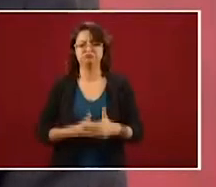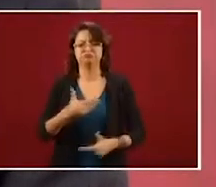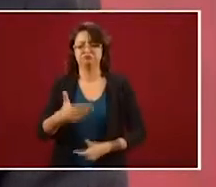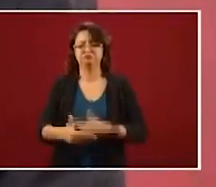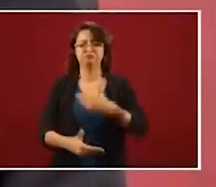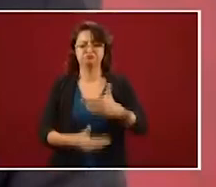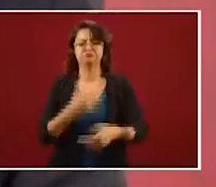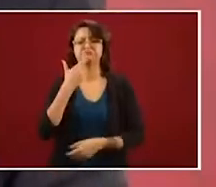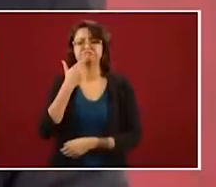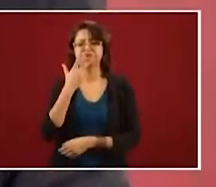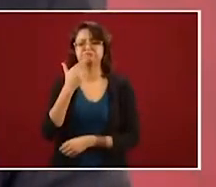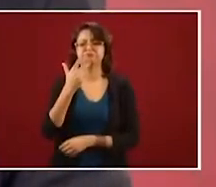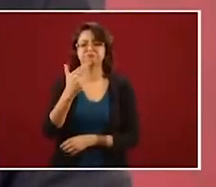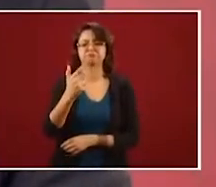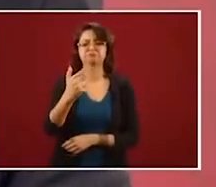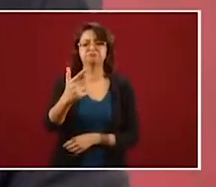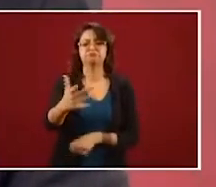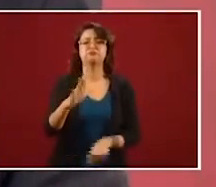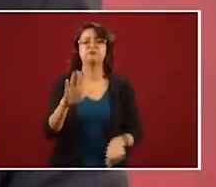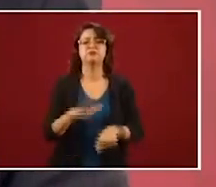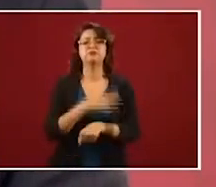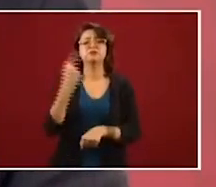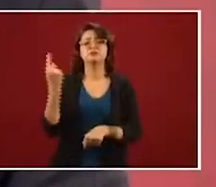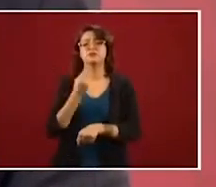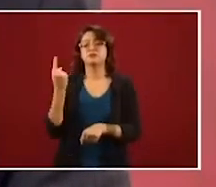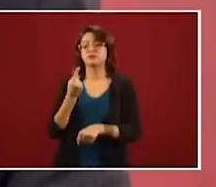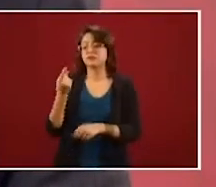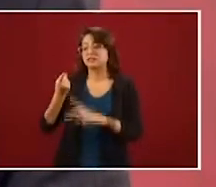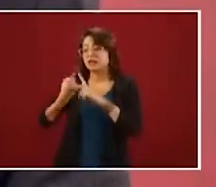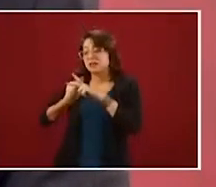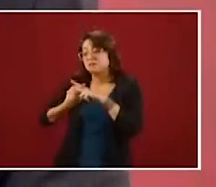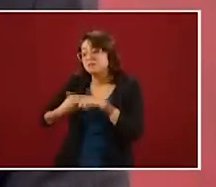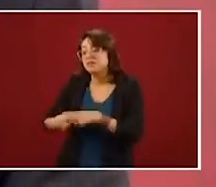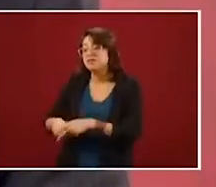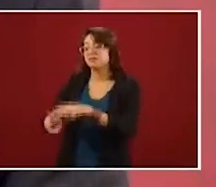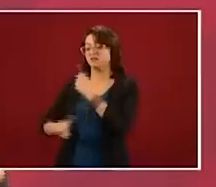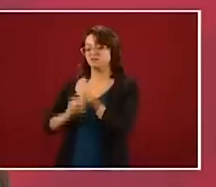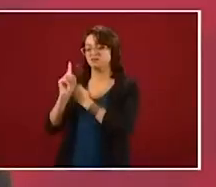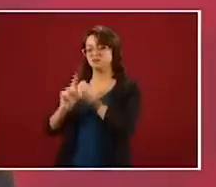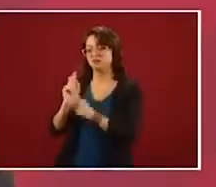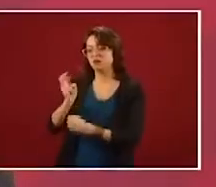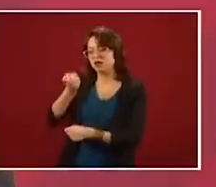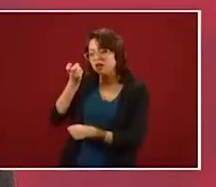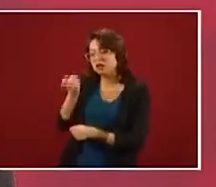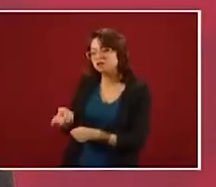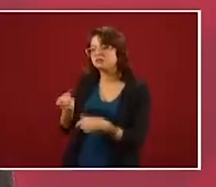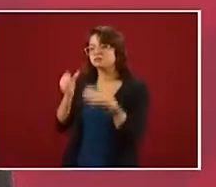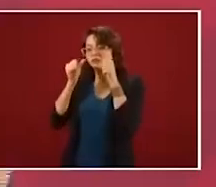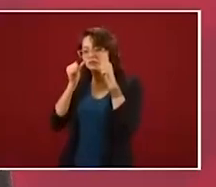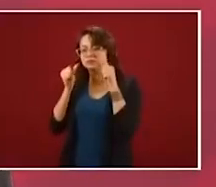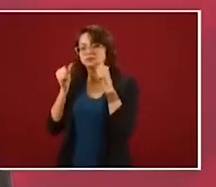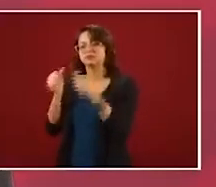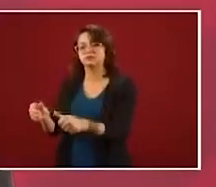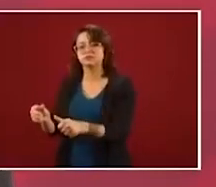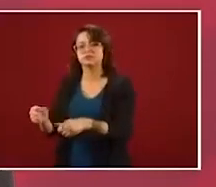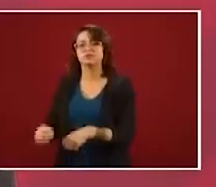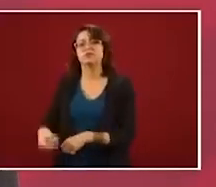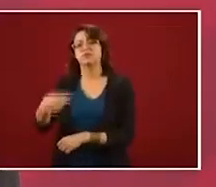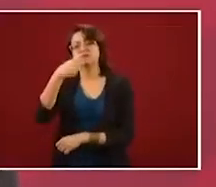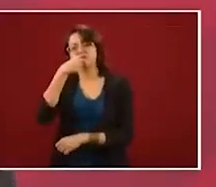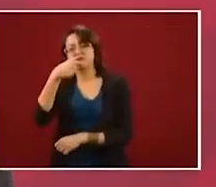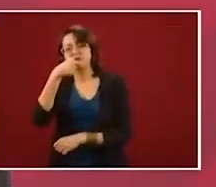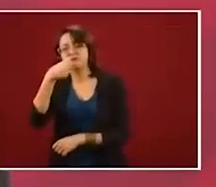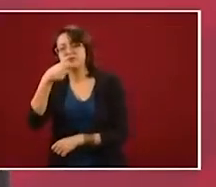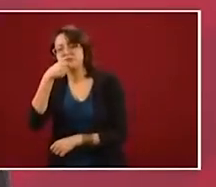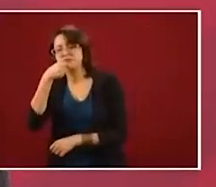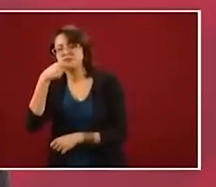cosas, porque se está atendiendo el fondo. O sea, son los niños, son los jóvenes